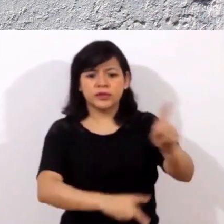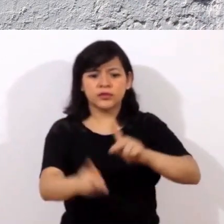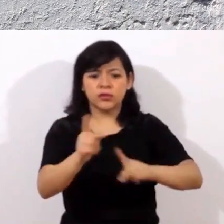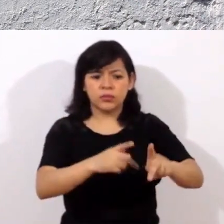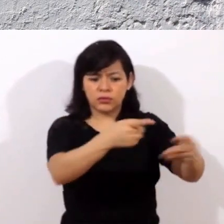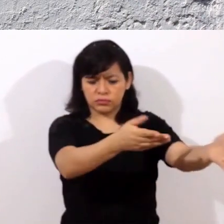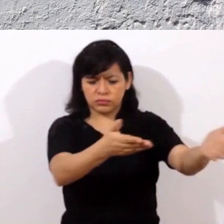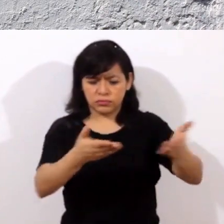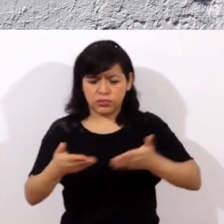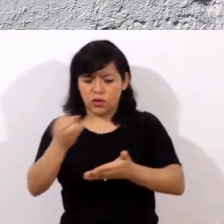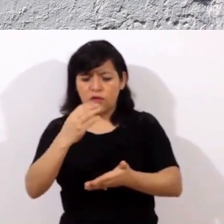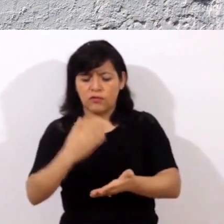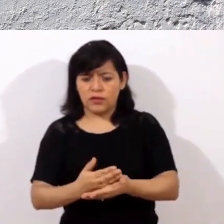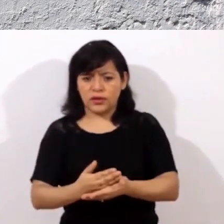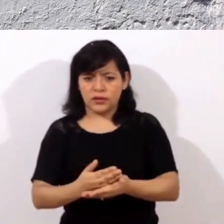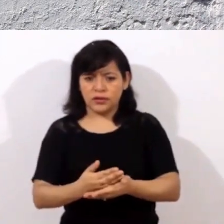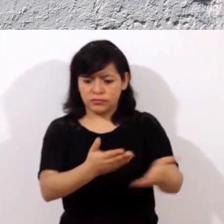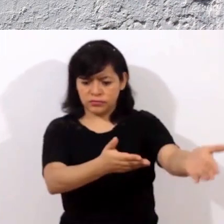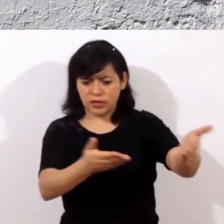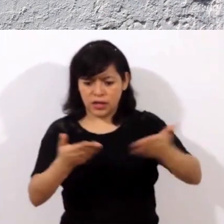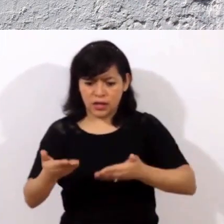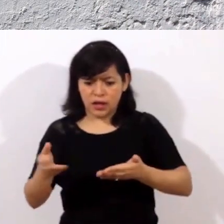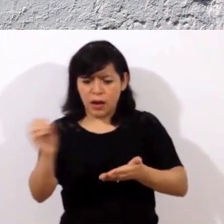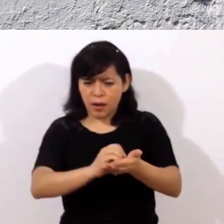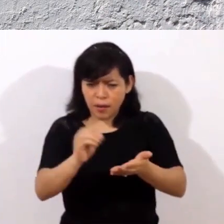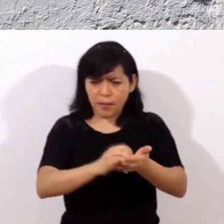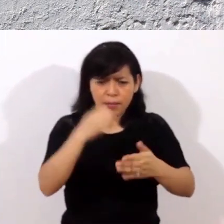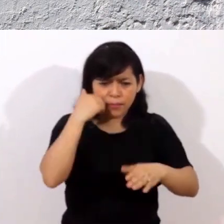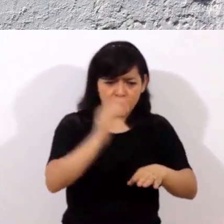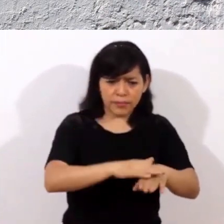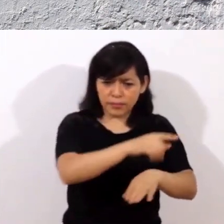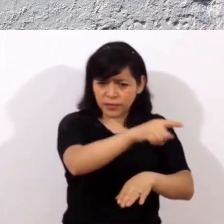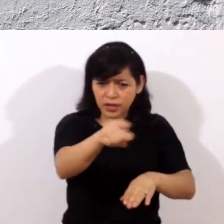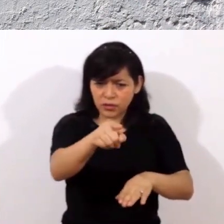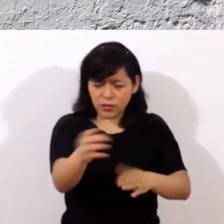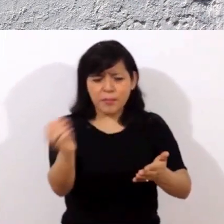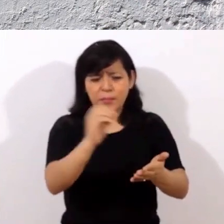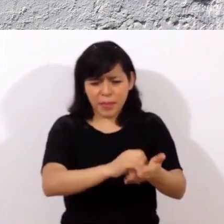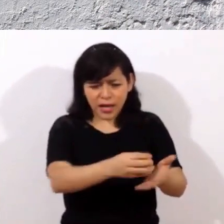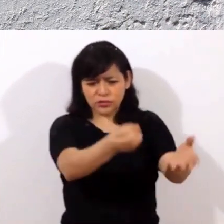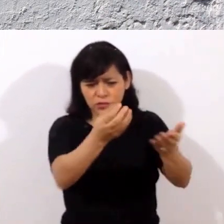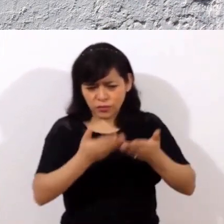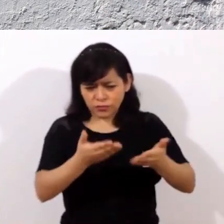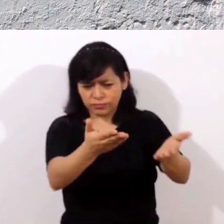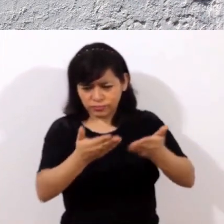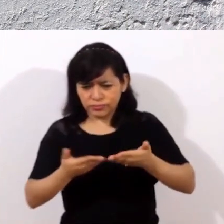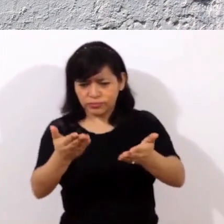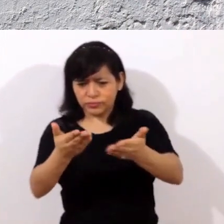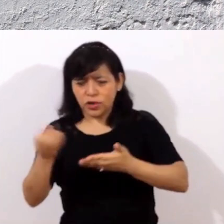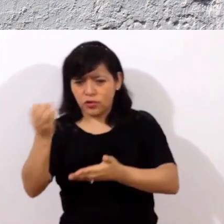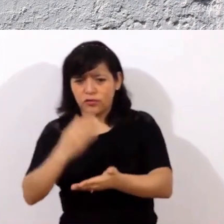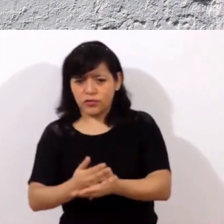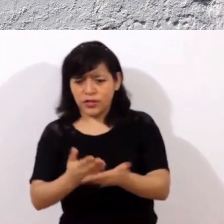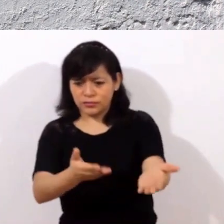las ofrendas del pueblo. Así que mientras más pecaba el pueblo, más recibían los sacerdotes. Ya